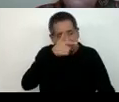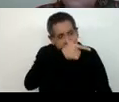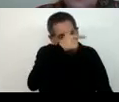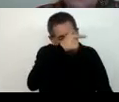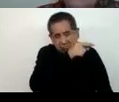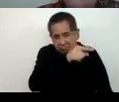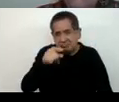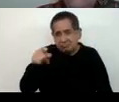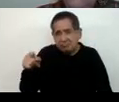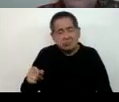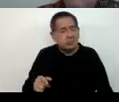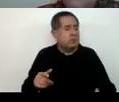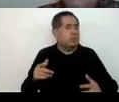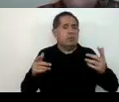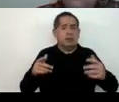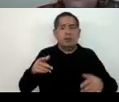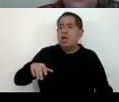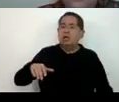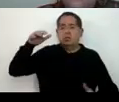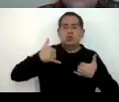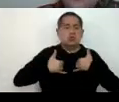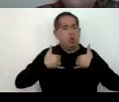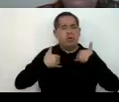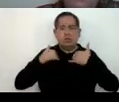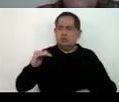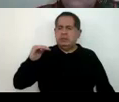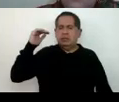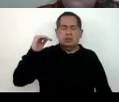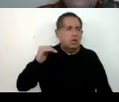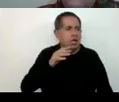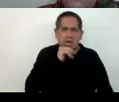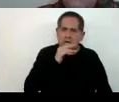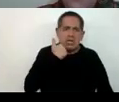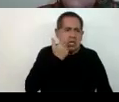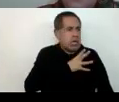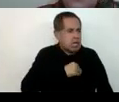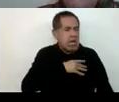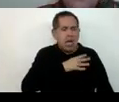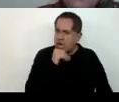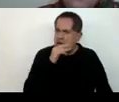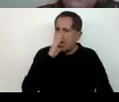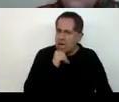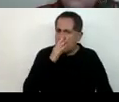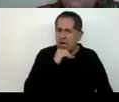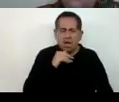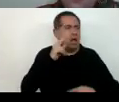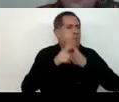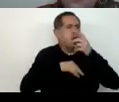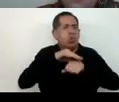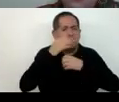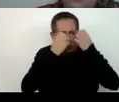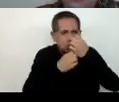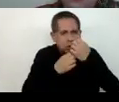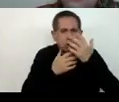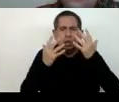pues ya cuando son adolescentes o jóvenes no pueden tener hijos, no se pueden embarazar y pues se dan cuenta